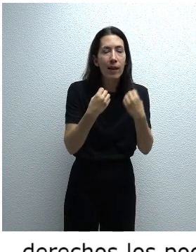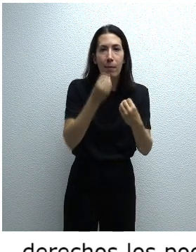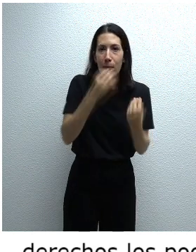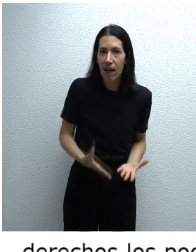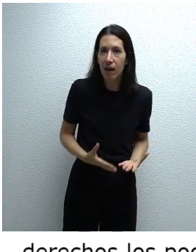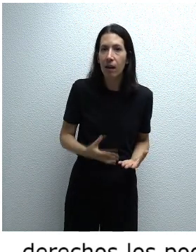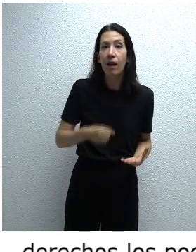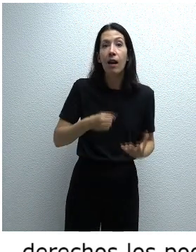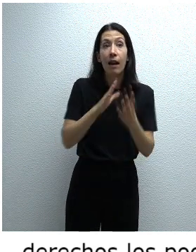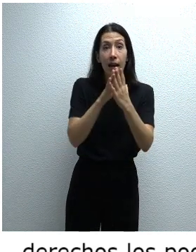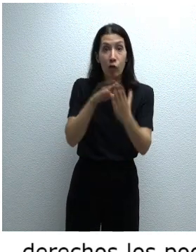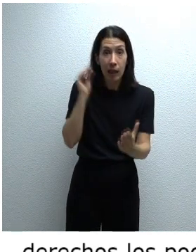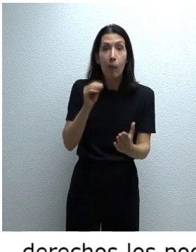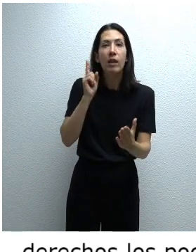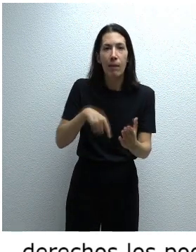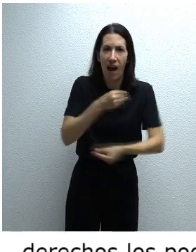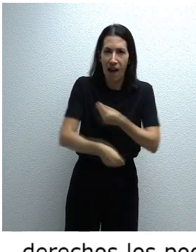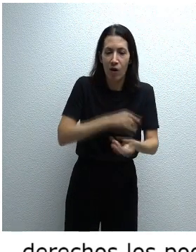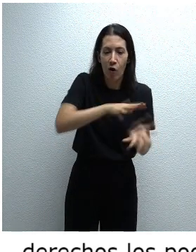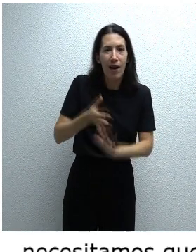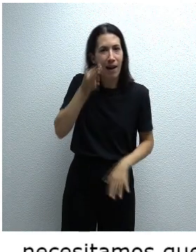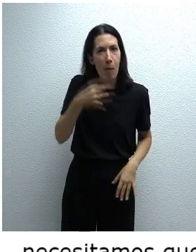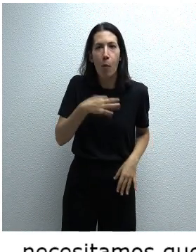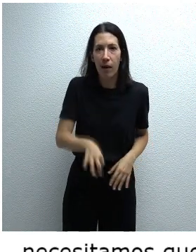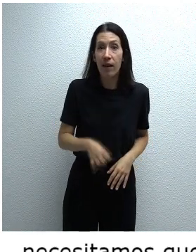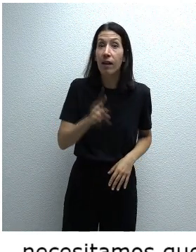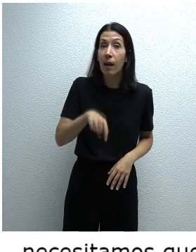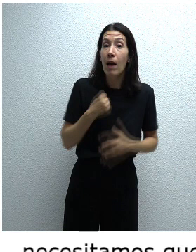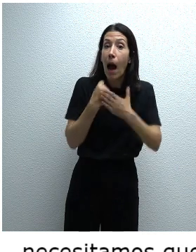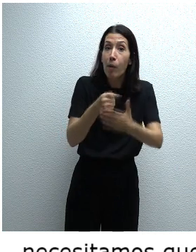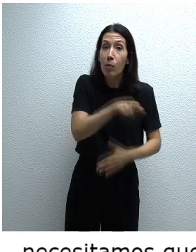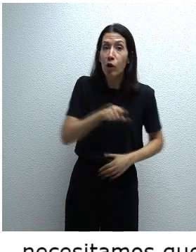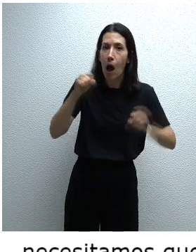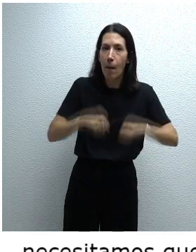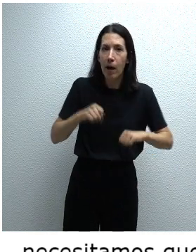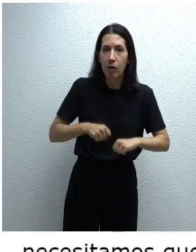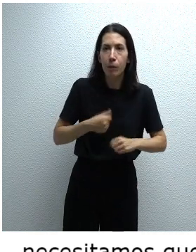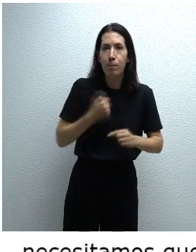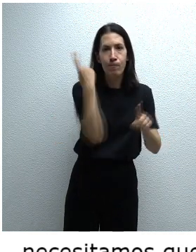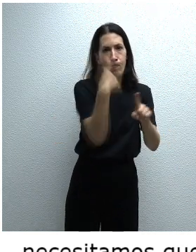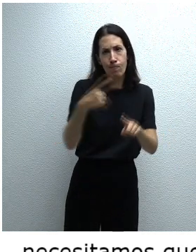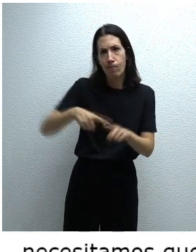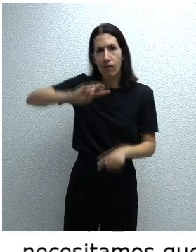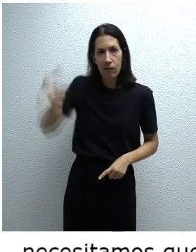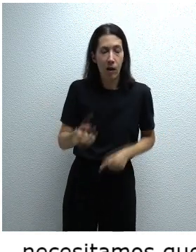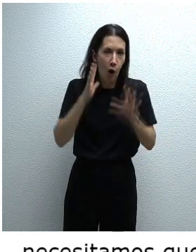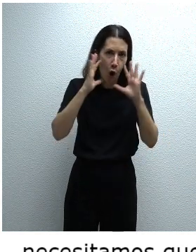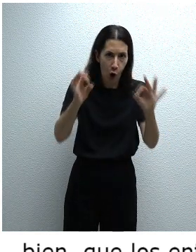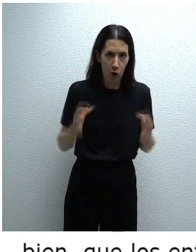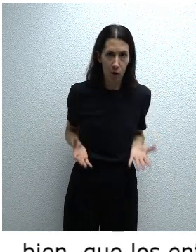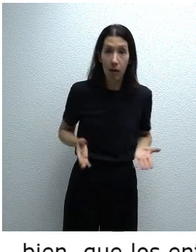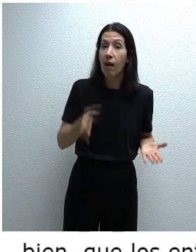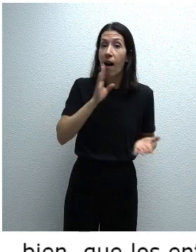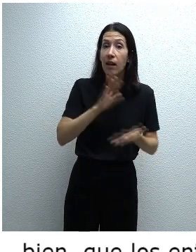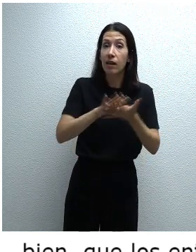entendamos y que podemos hacerlo. Y los apoyos a personas mayores pues son muy heterogéneos, claramente. Como